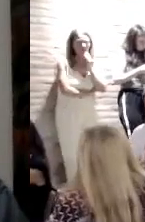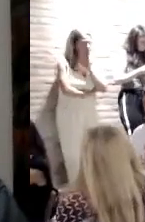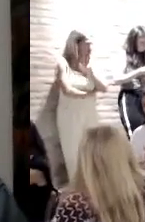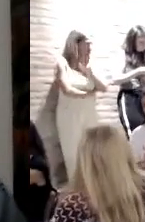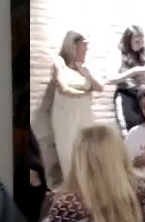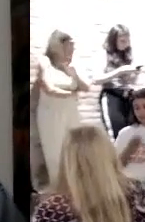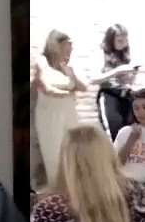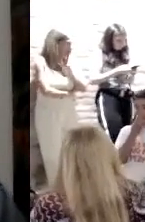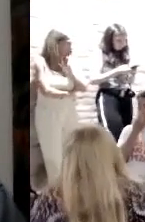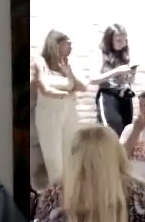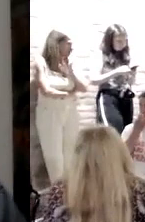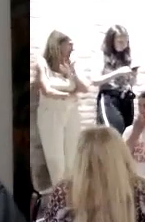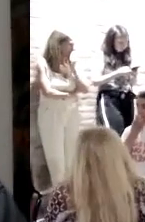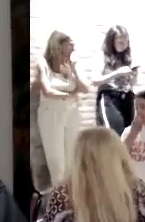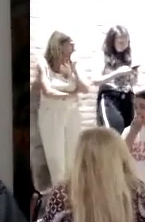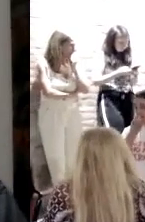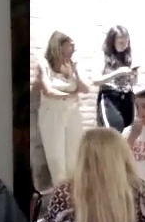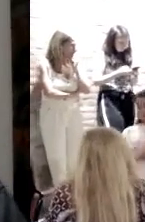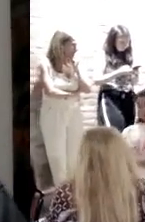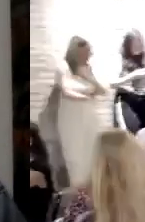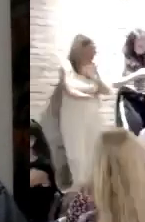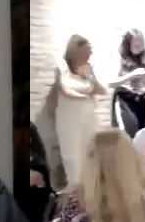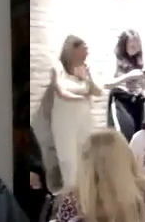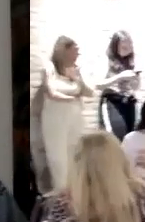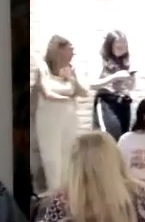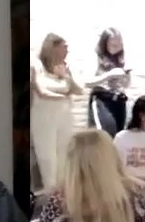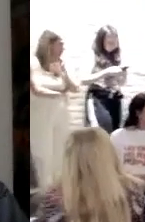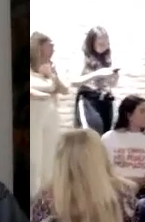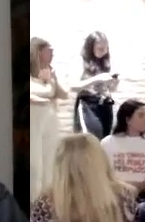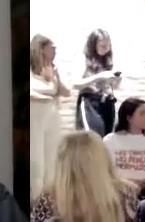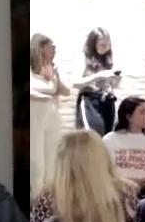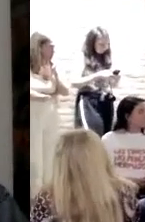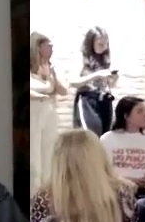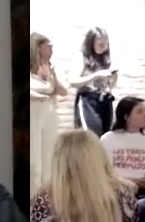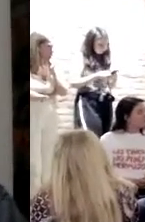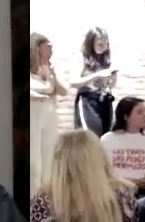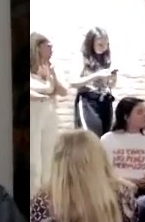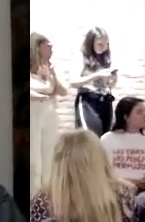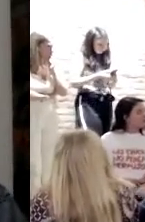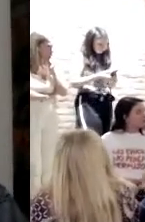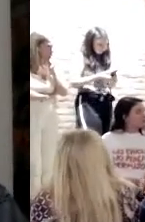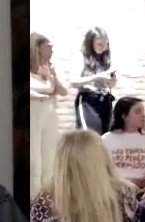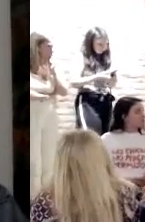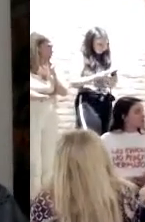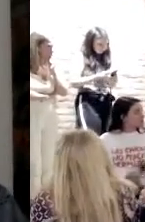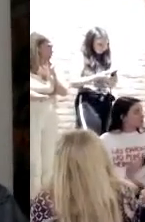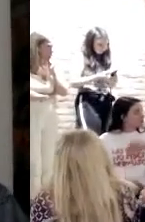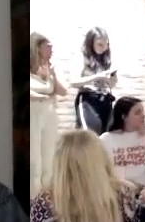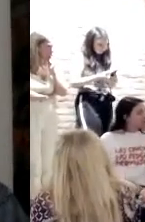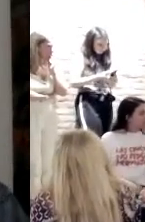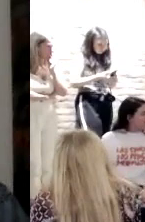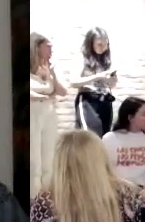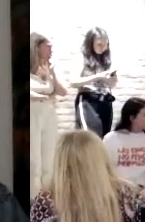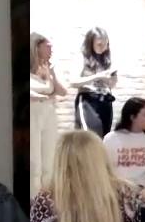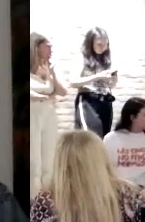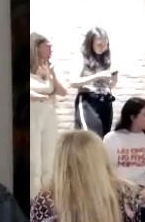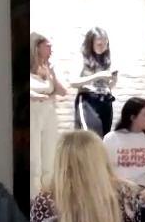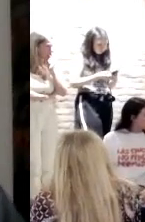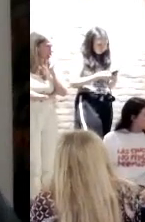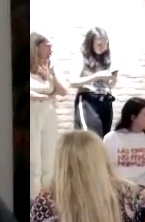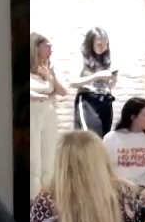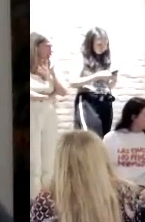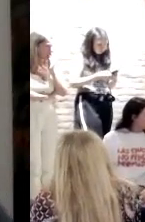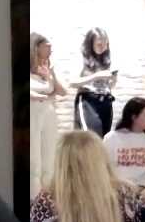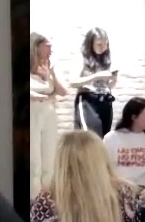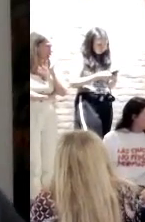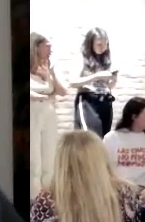escuchándolas a ustedes y estamos acompañando una mujer que está en un centro de protección que es hipoacúsica Entonces yo le preguntaba a las compañeras digo